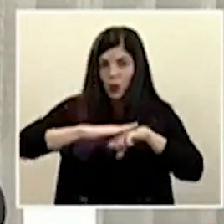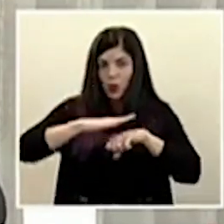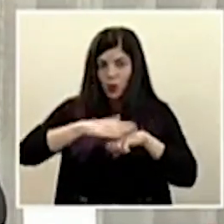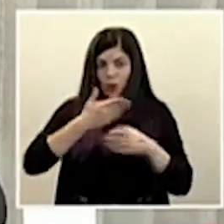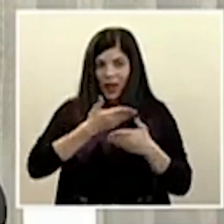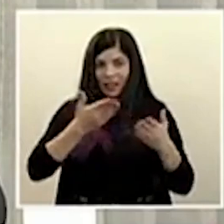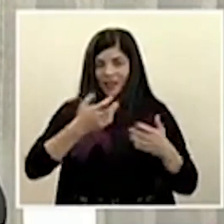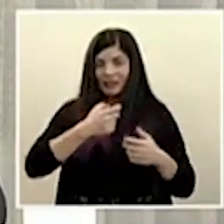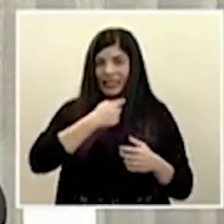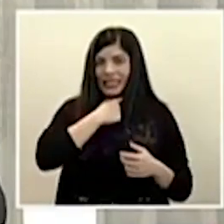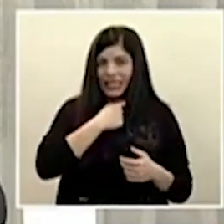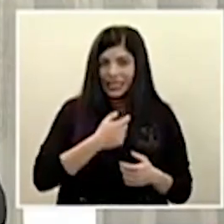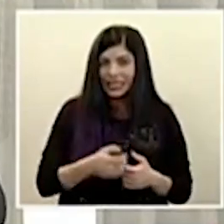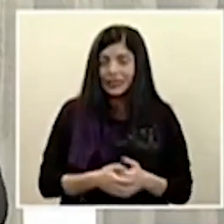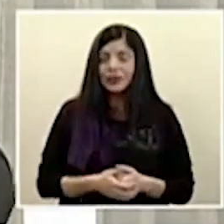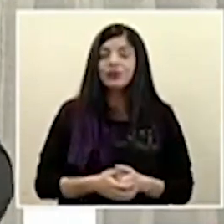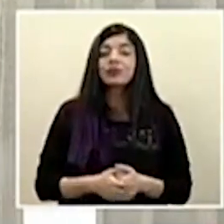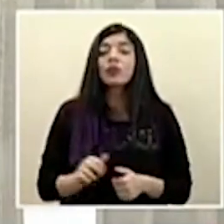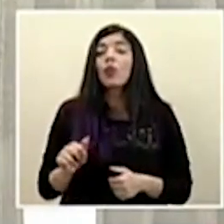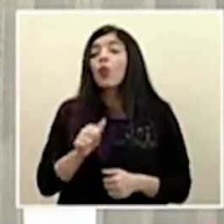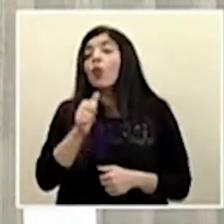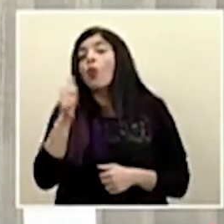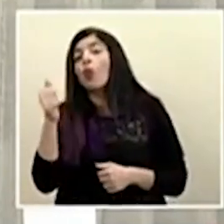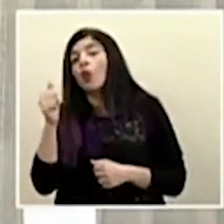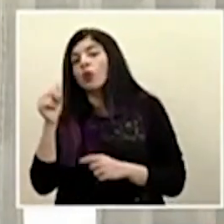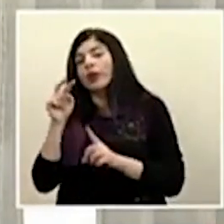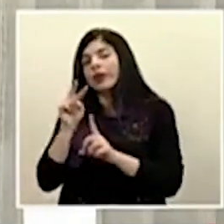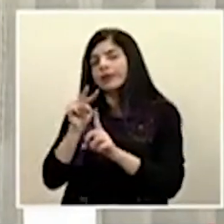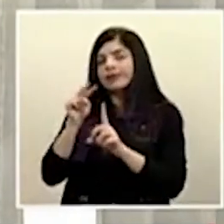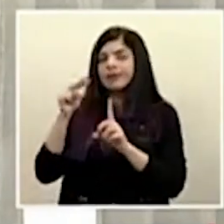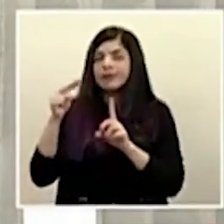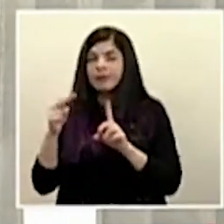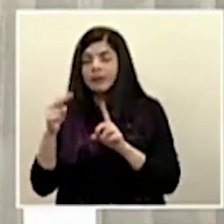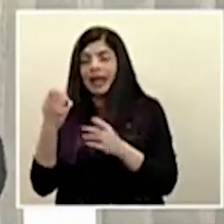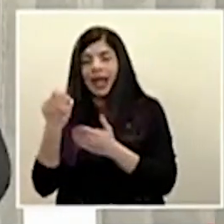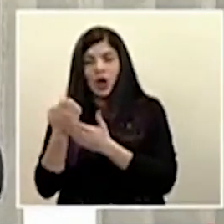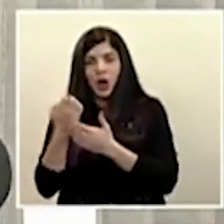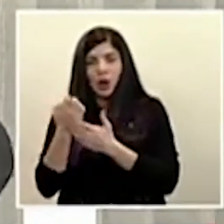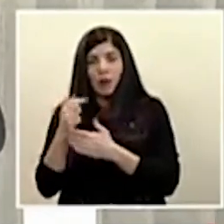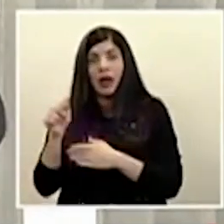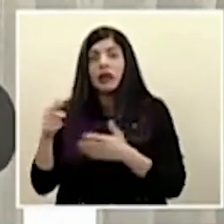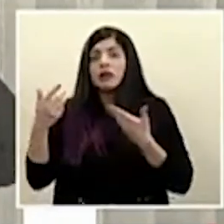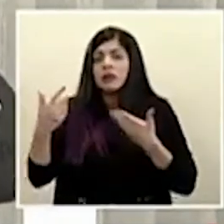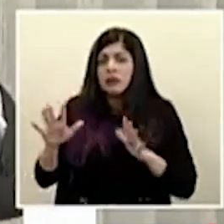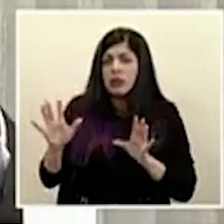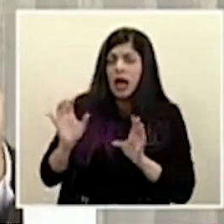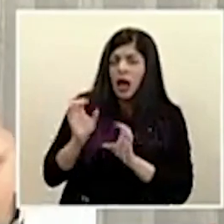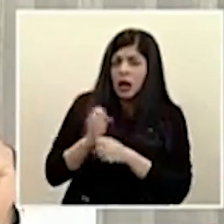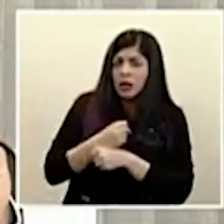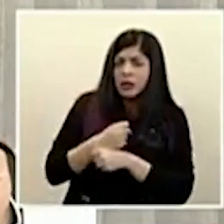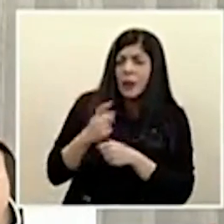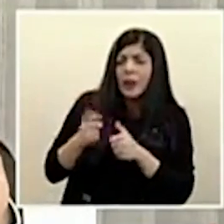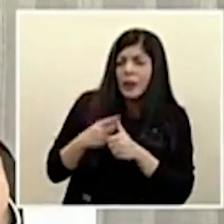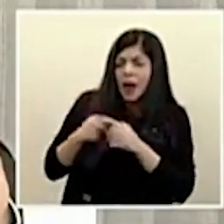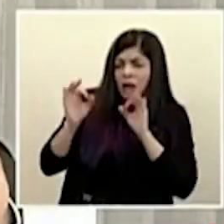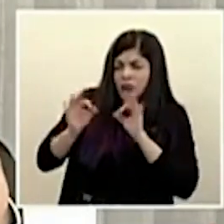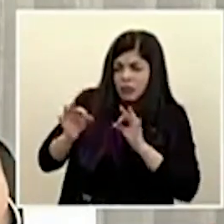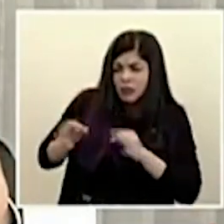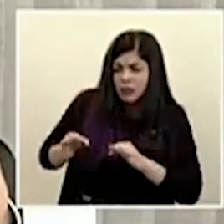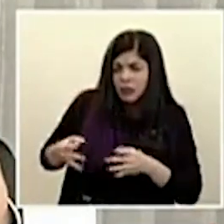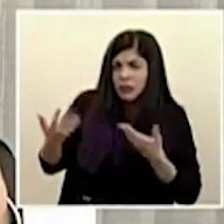por esta crisis. Y hay otra dimensión, que es la económica, donde se han tomado ya algunas primeras